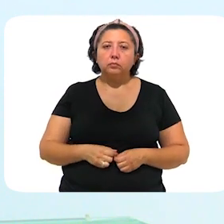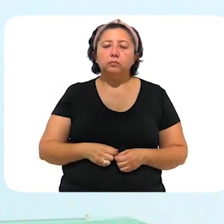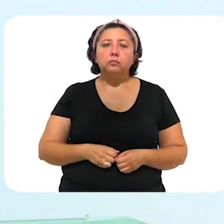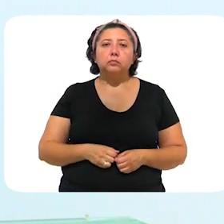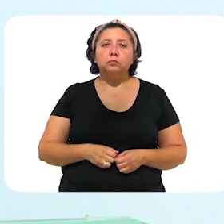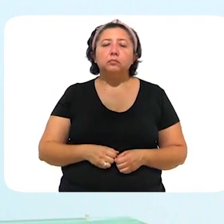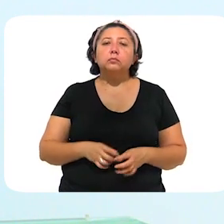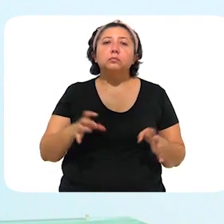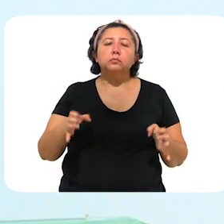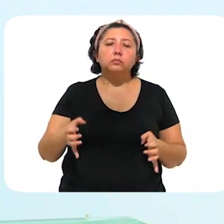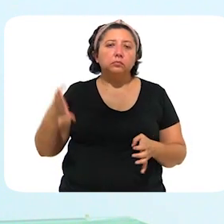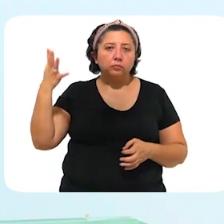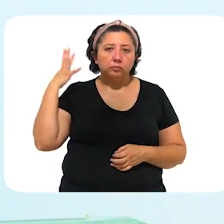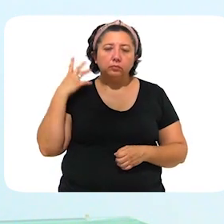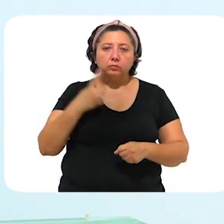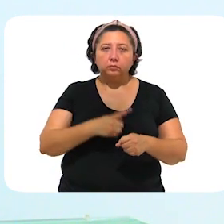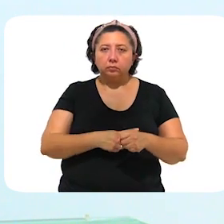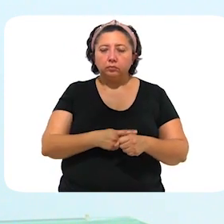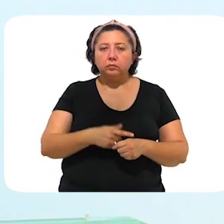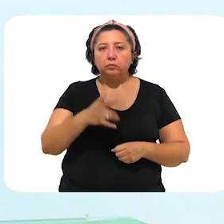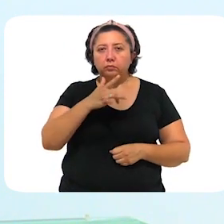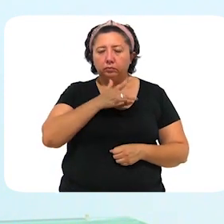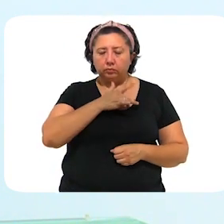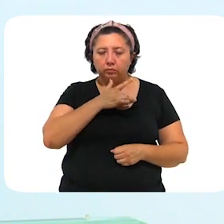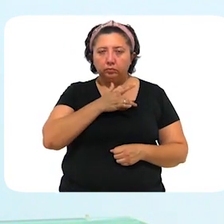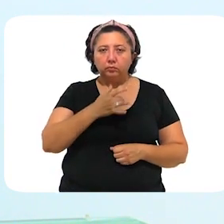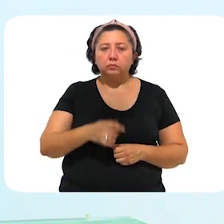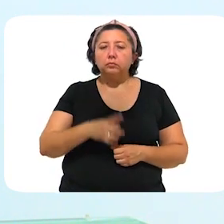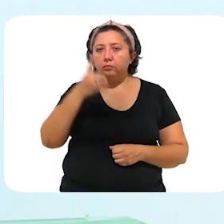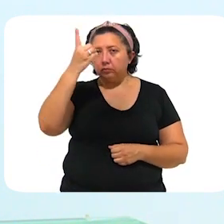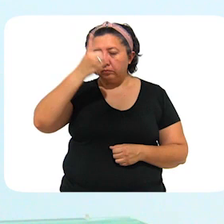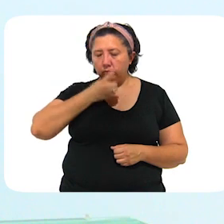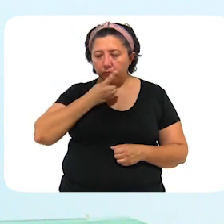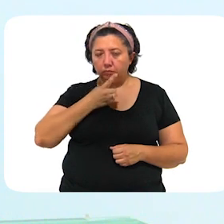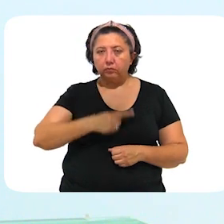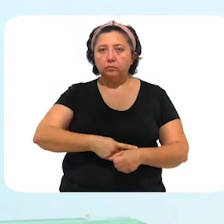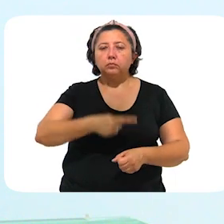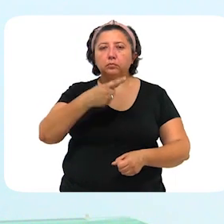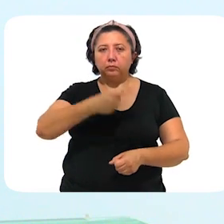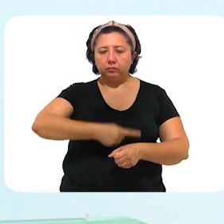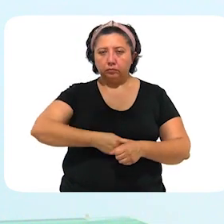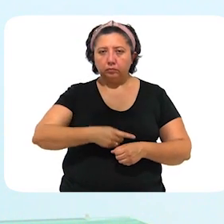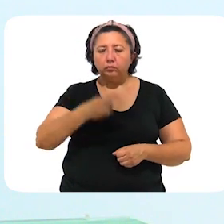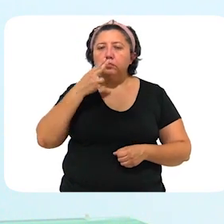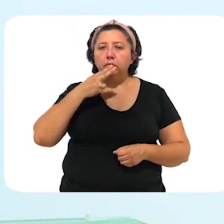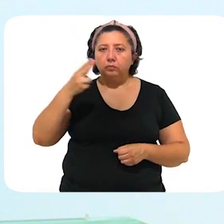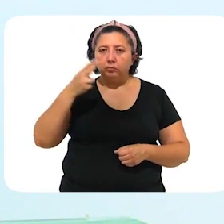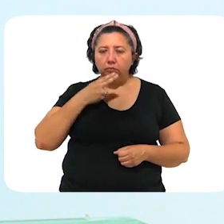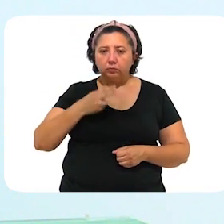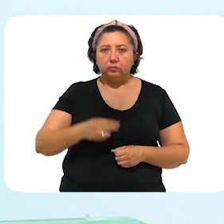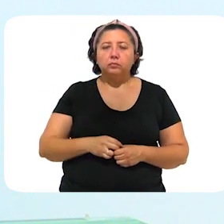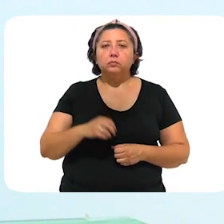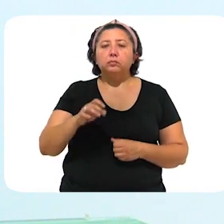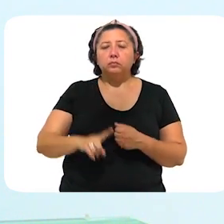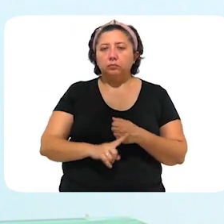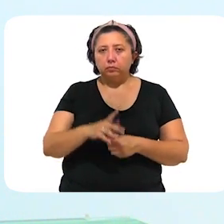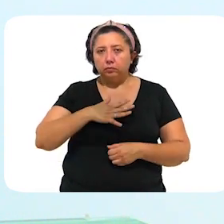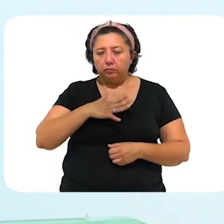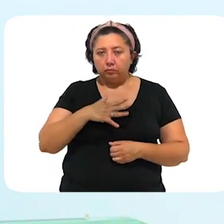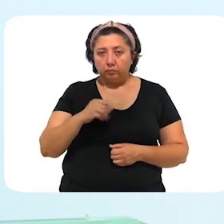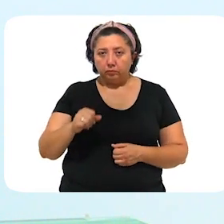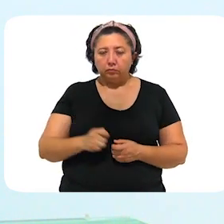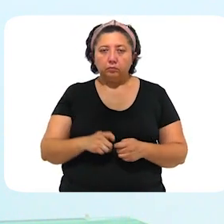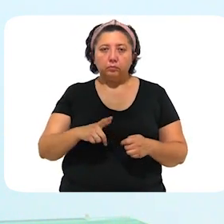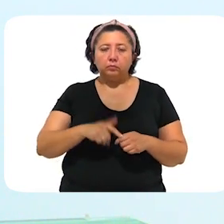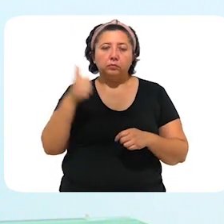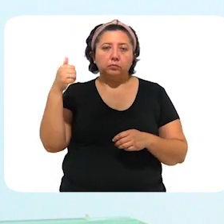se encontraban enfermedad cardiovascular diabetes hipertensión tabaquismo y 'pop en total